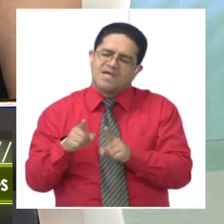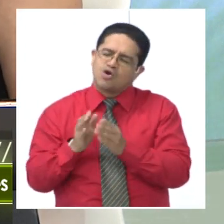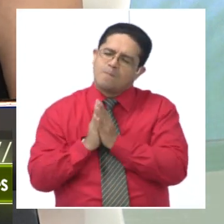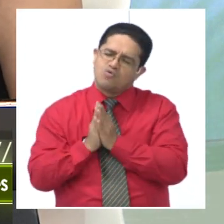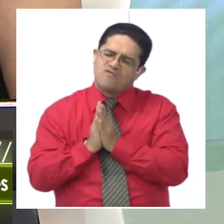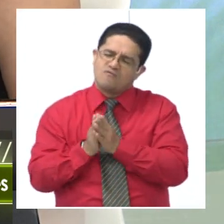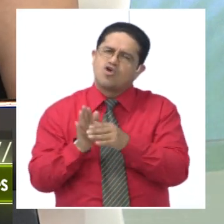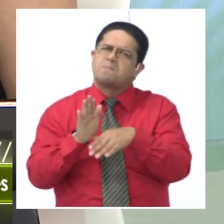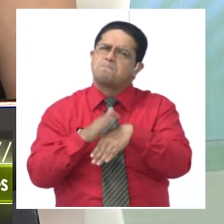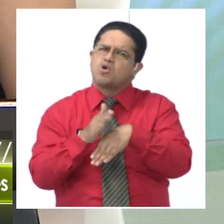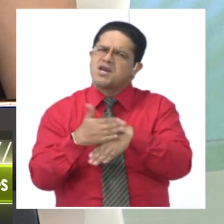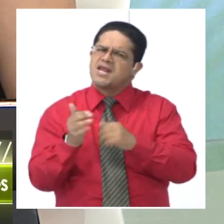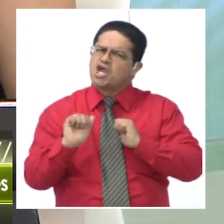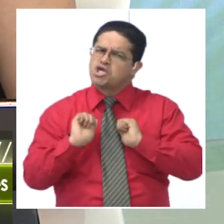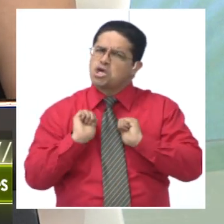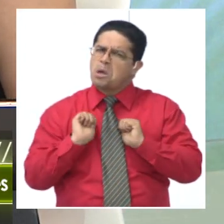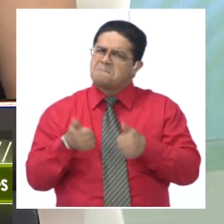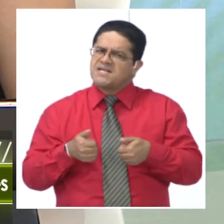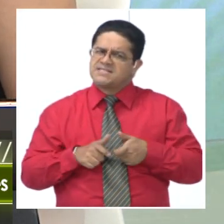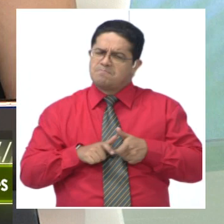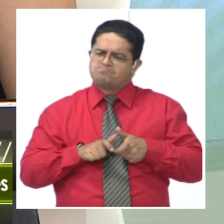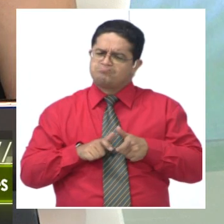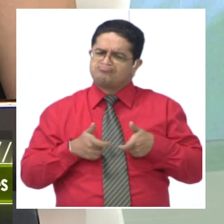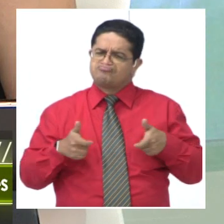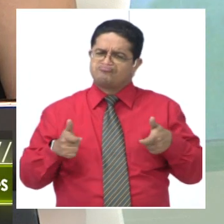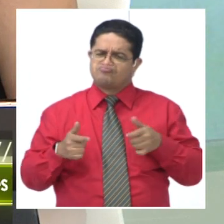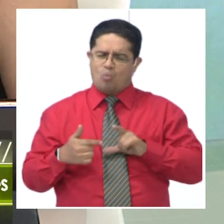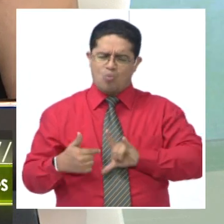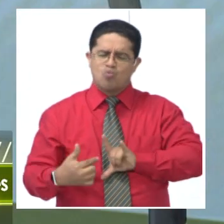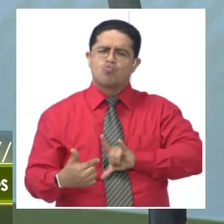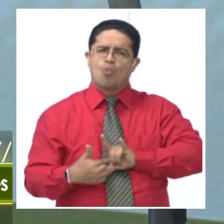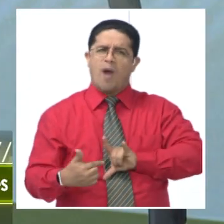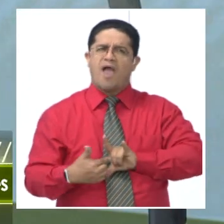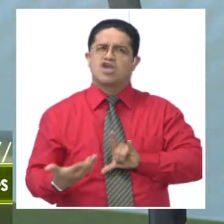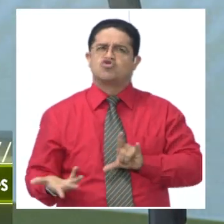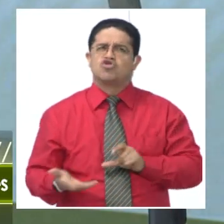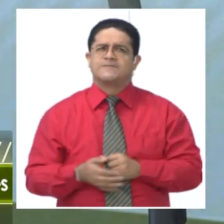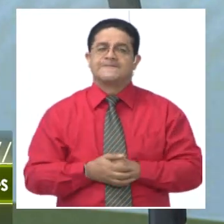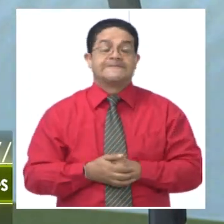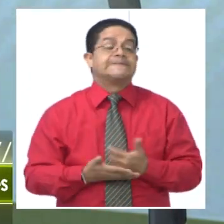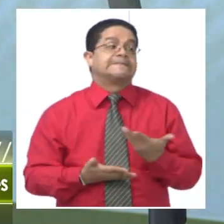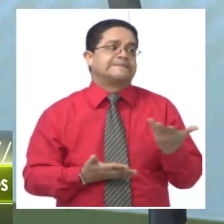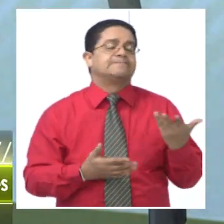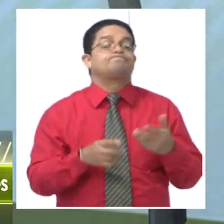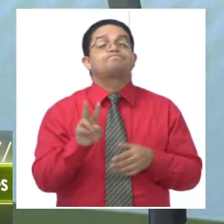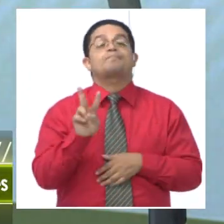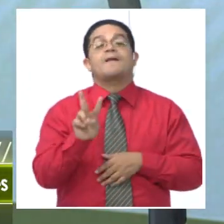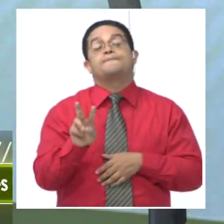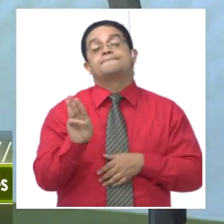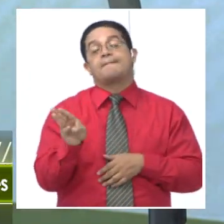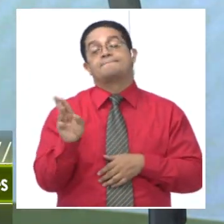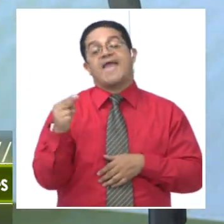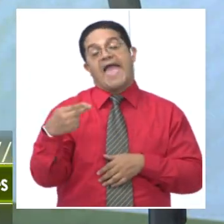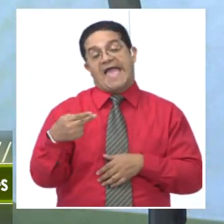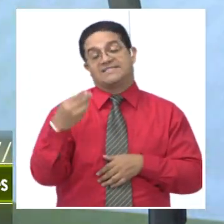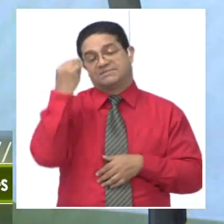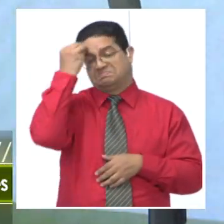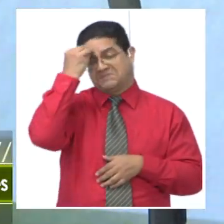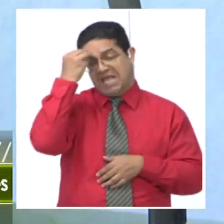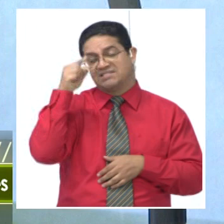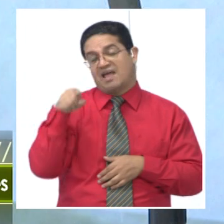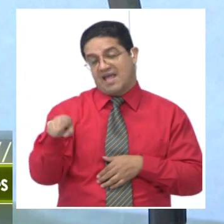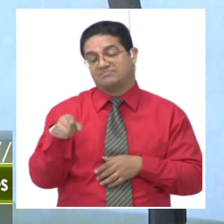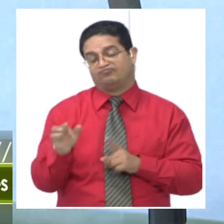qué se pueden generar estas células en el cuello de la mujer. Fíjate, se considera que el VPH o virus de papiloma humano es un